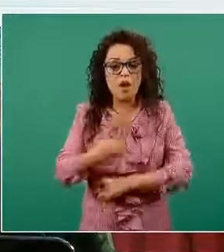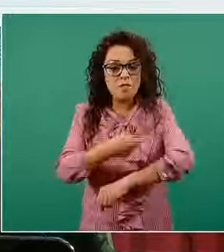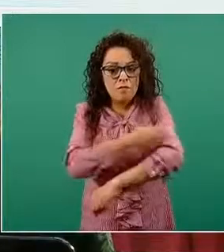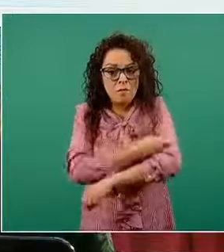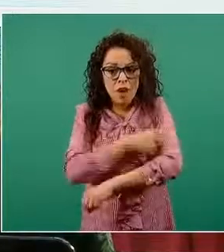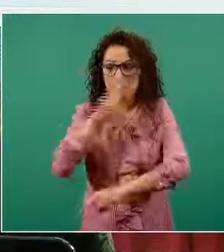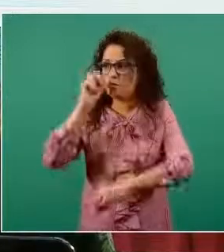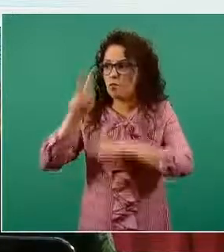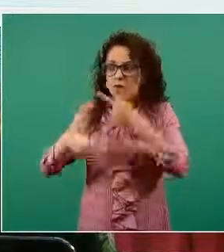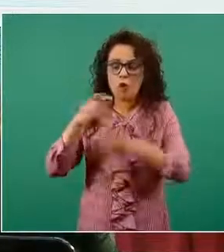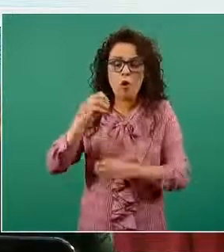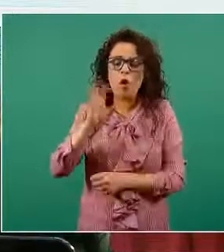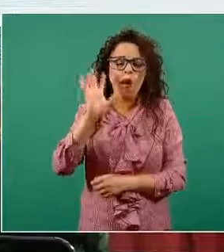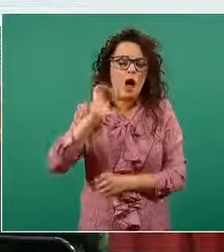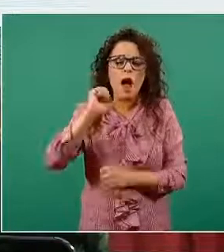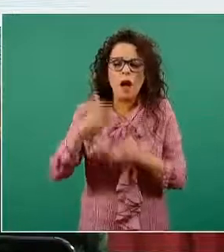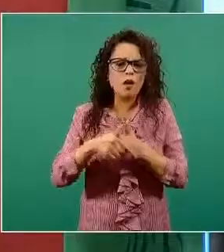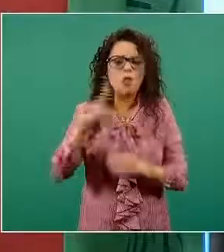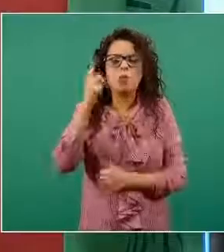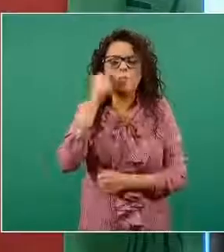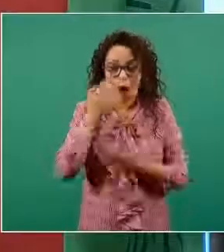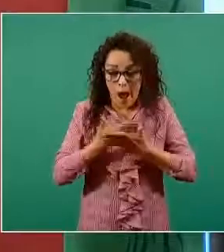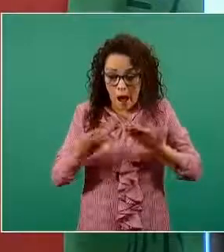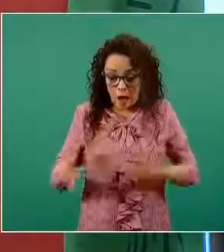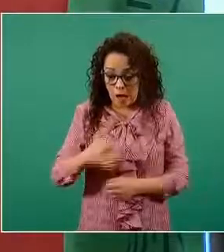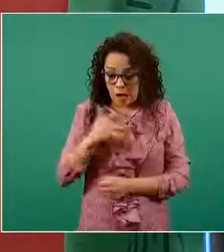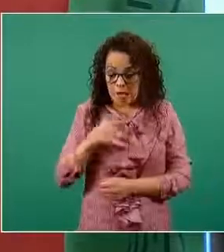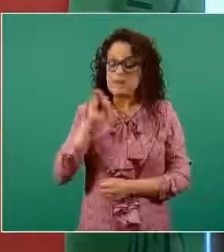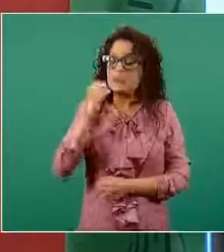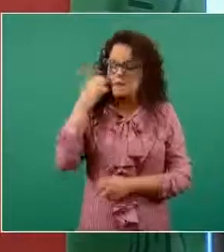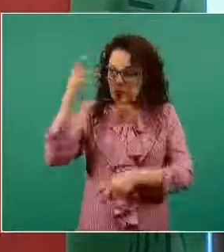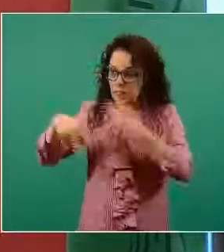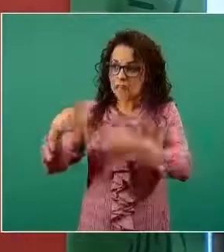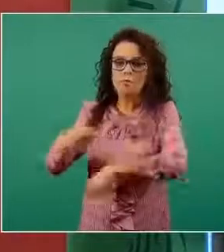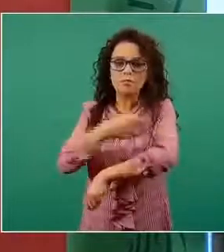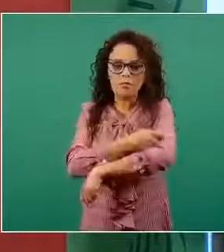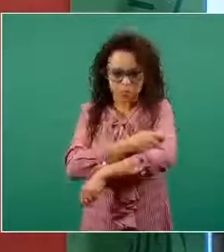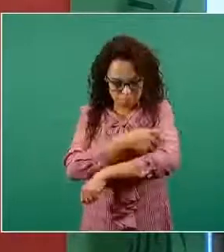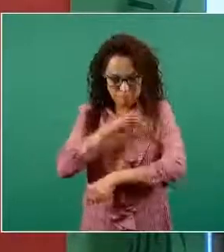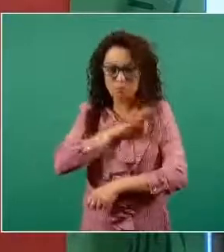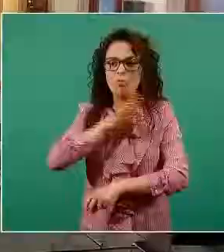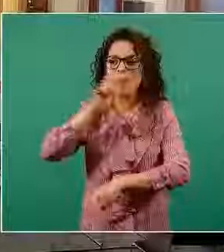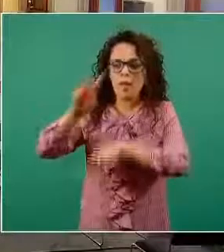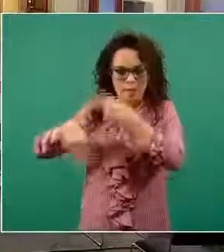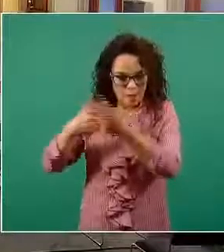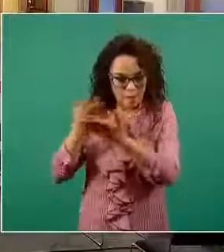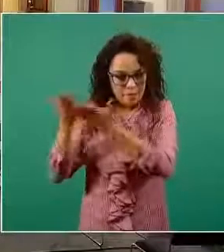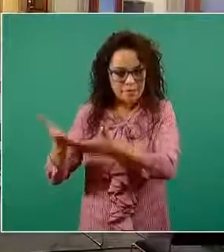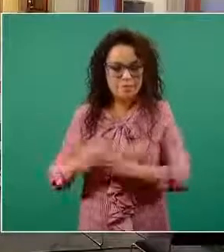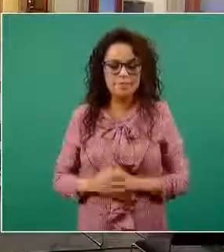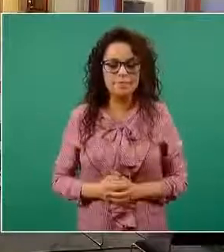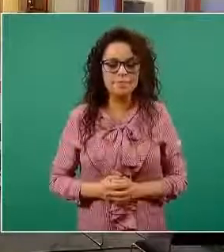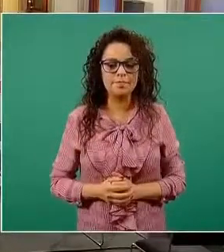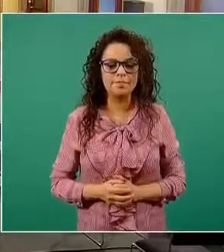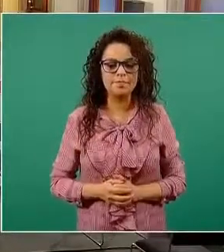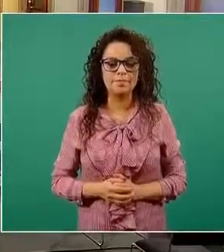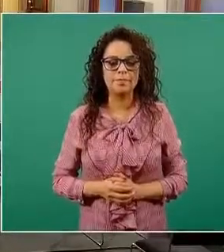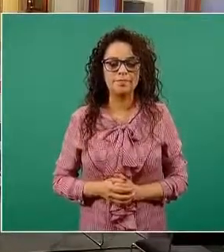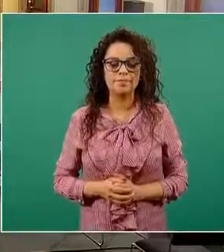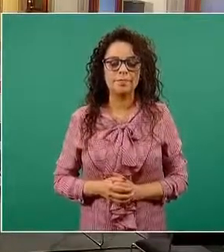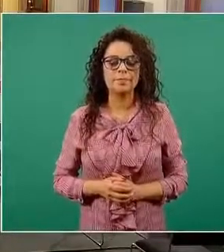edad y hoy quiera hacerlo, bienvenida a vacunarse. La siguiente, por favor.